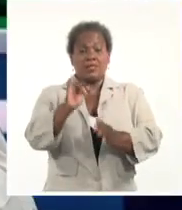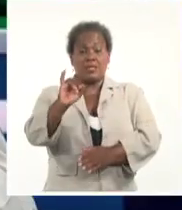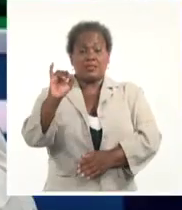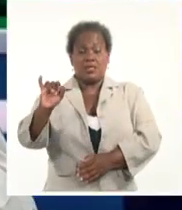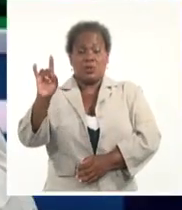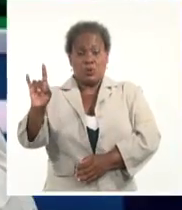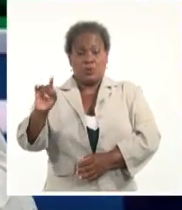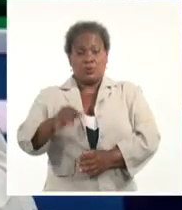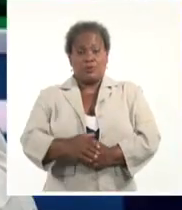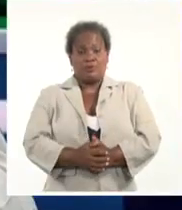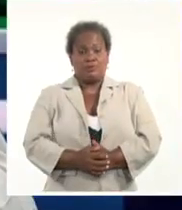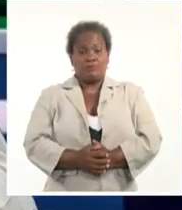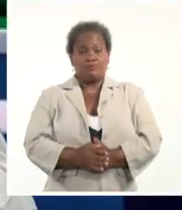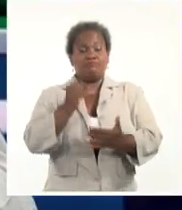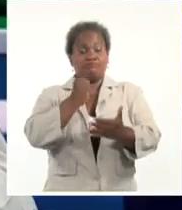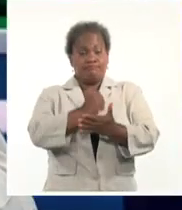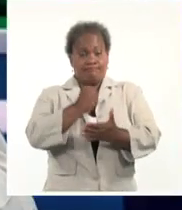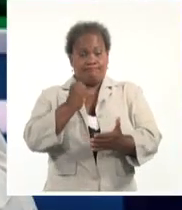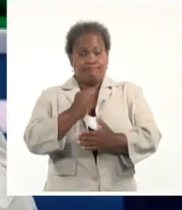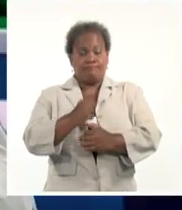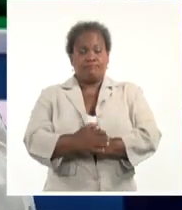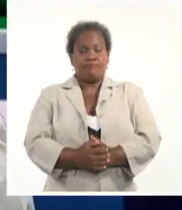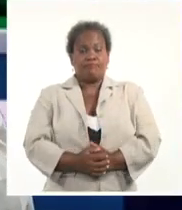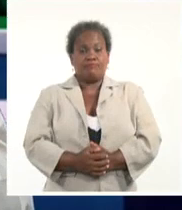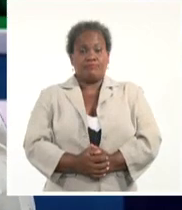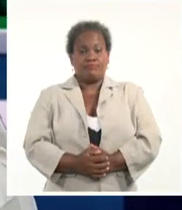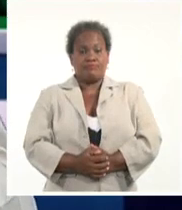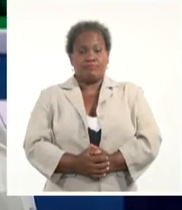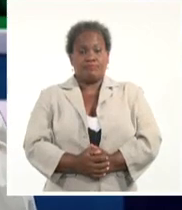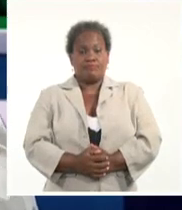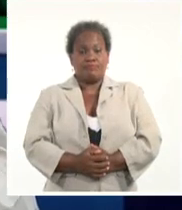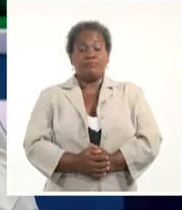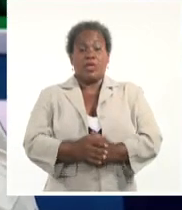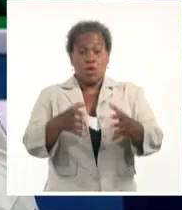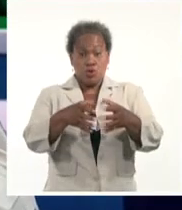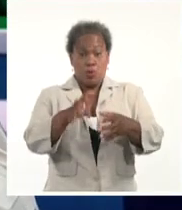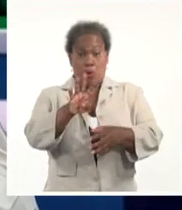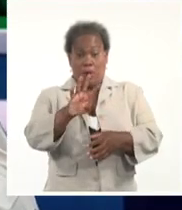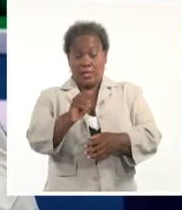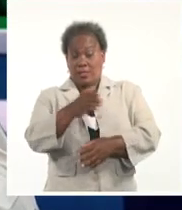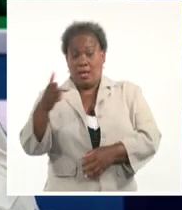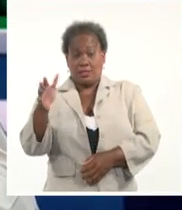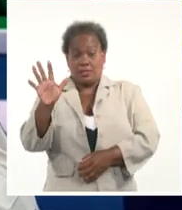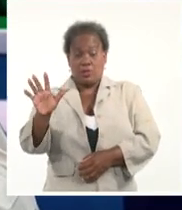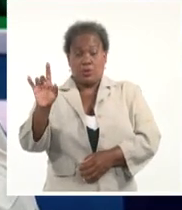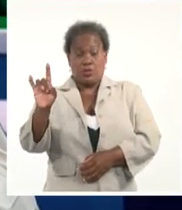1.669 diagnosticados ayer. De 40 a 59,